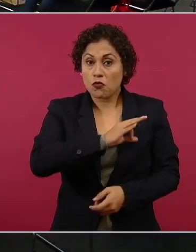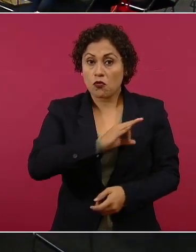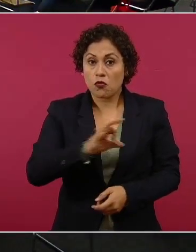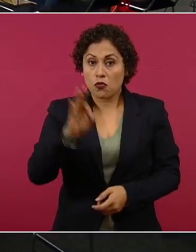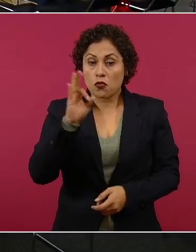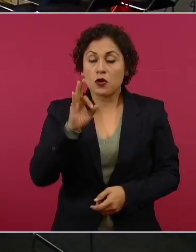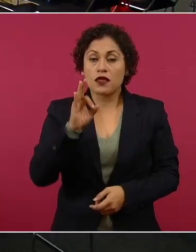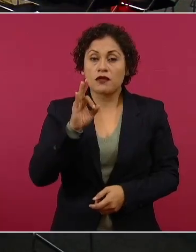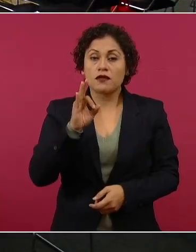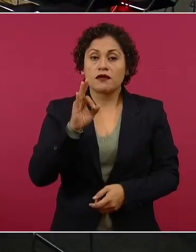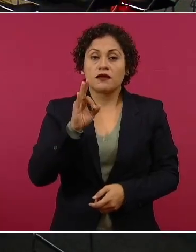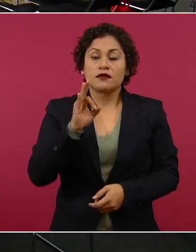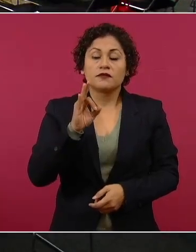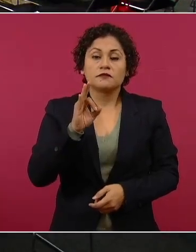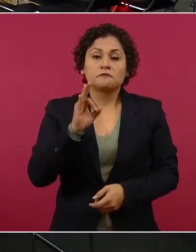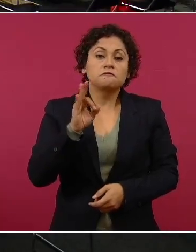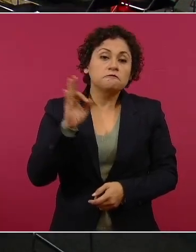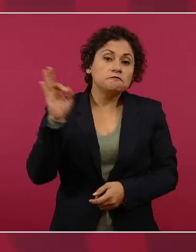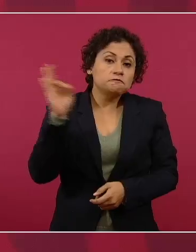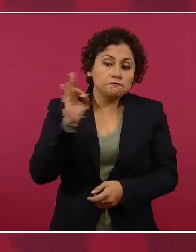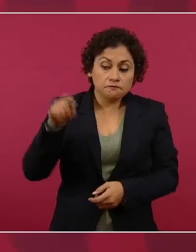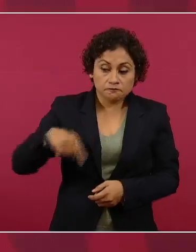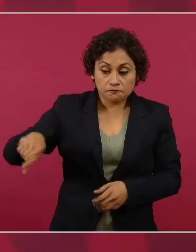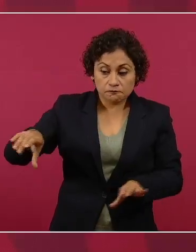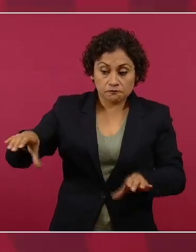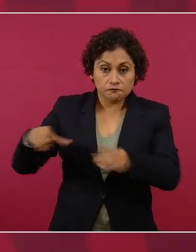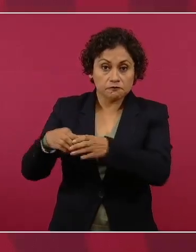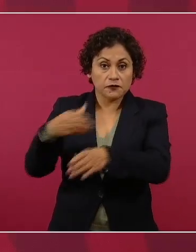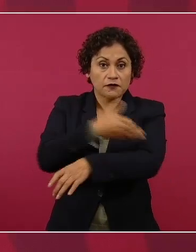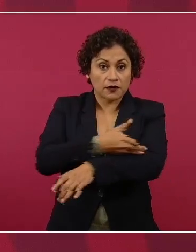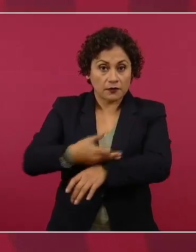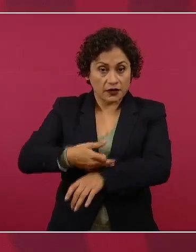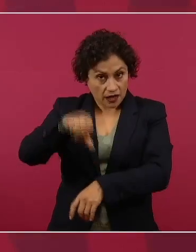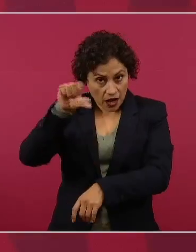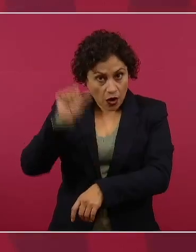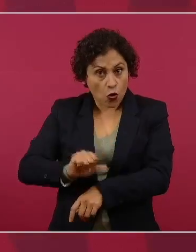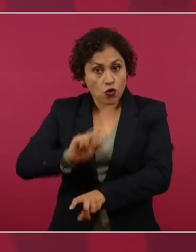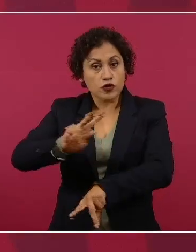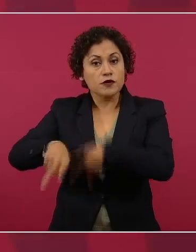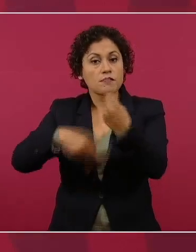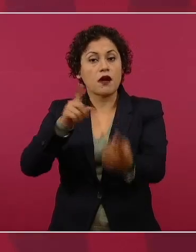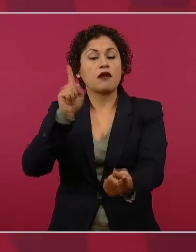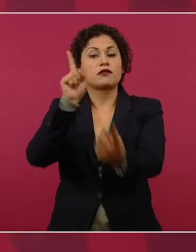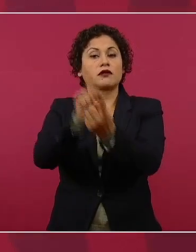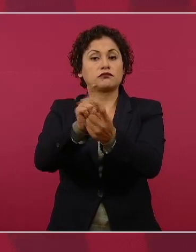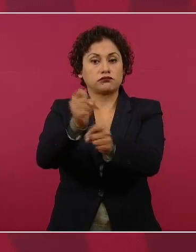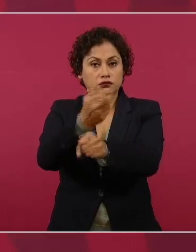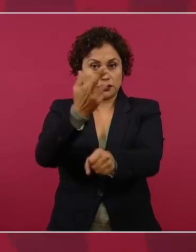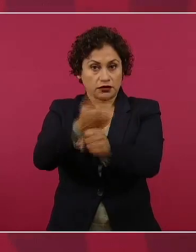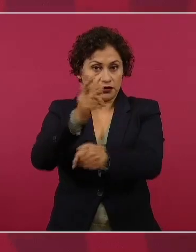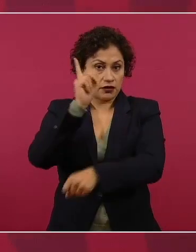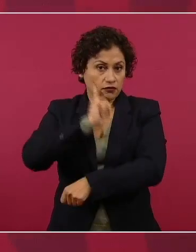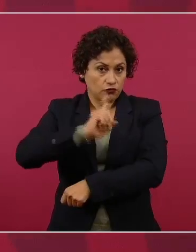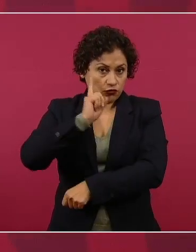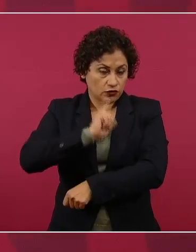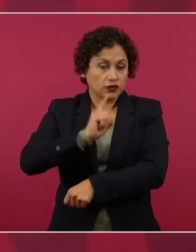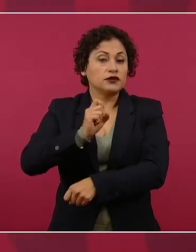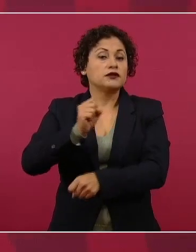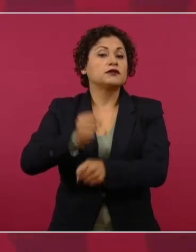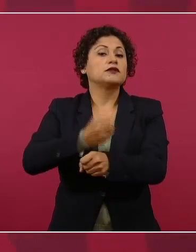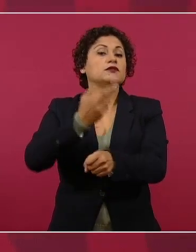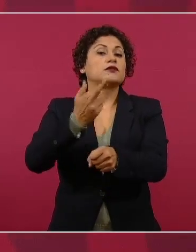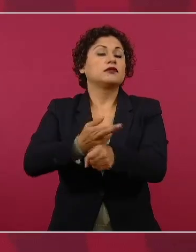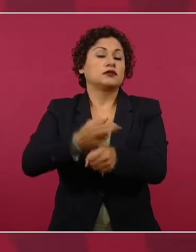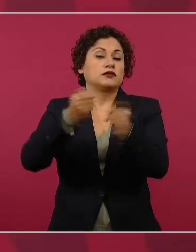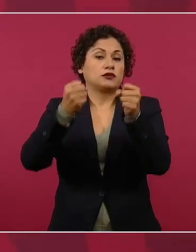los familiares busquen desde hoy a la secretaria de Seguridad Pública,